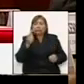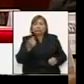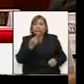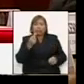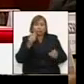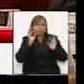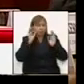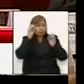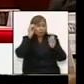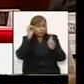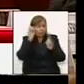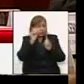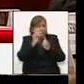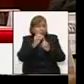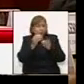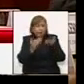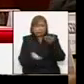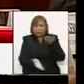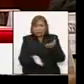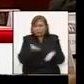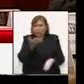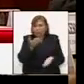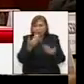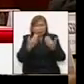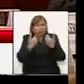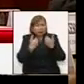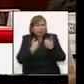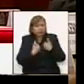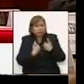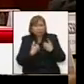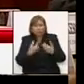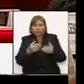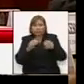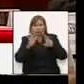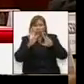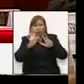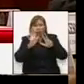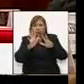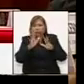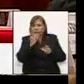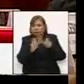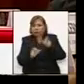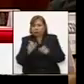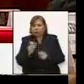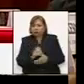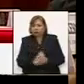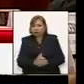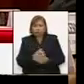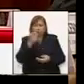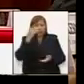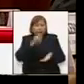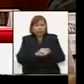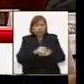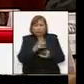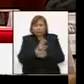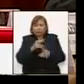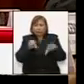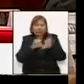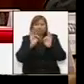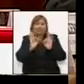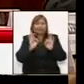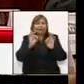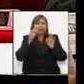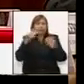9 objetivos. O sea, por lo tanto, tenía 8 jefes operativos para realizar este operativo